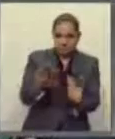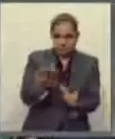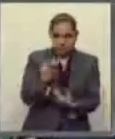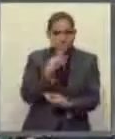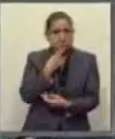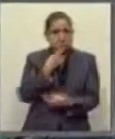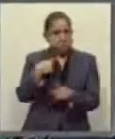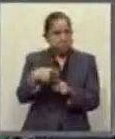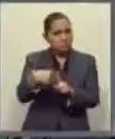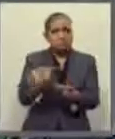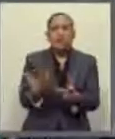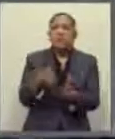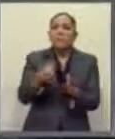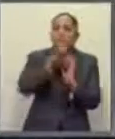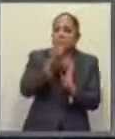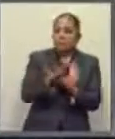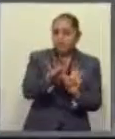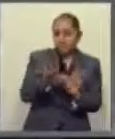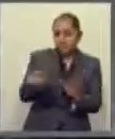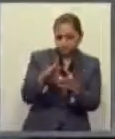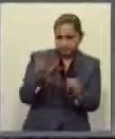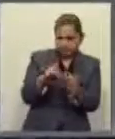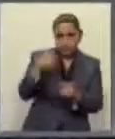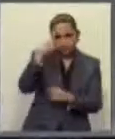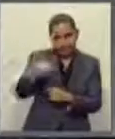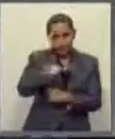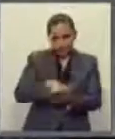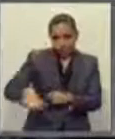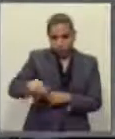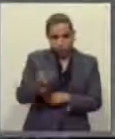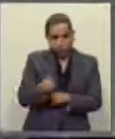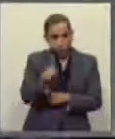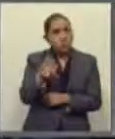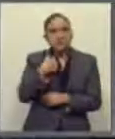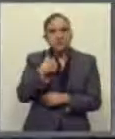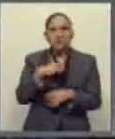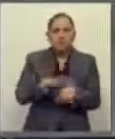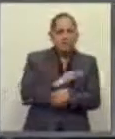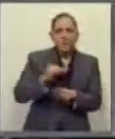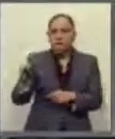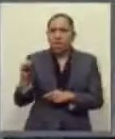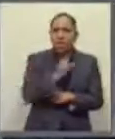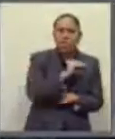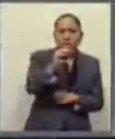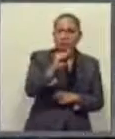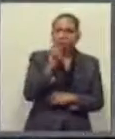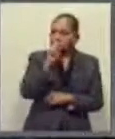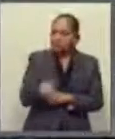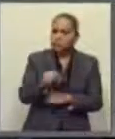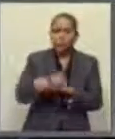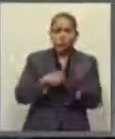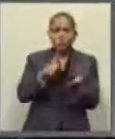mejor forma de retener a la población rural en sus lugares de origen. Hasta hoy,